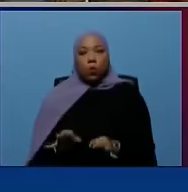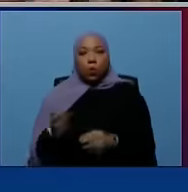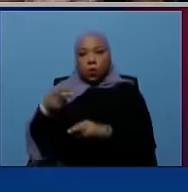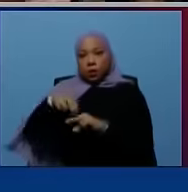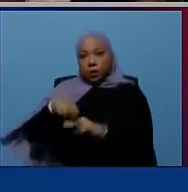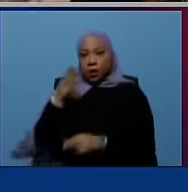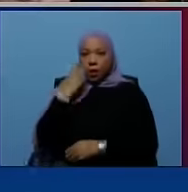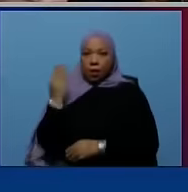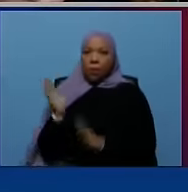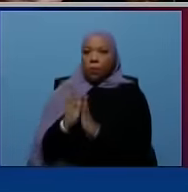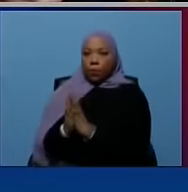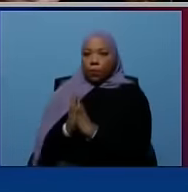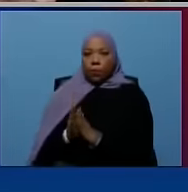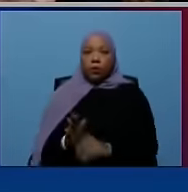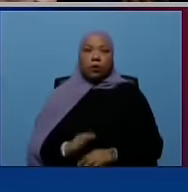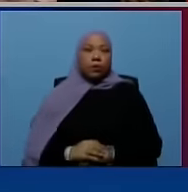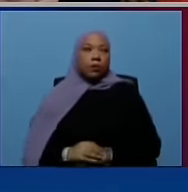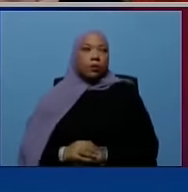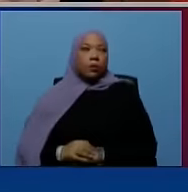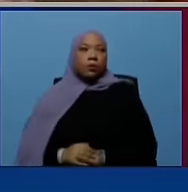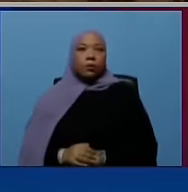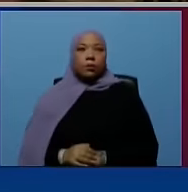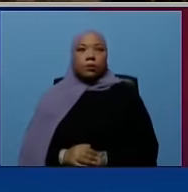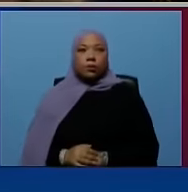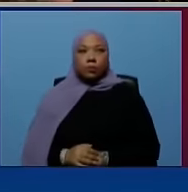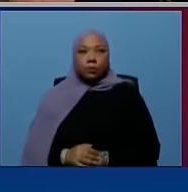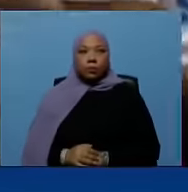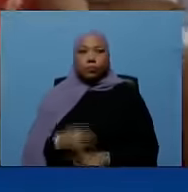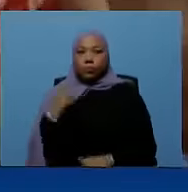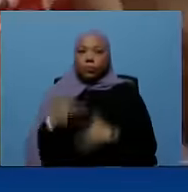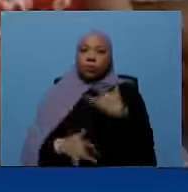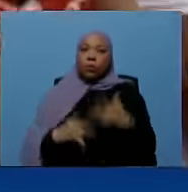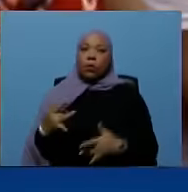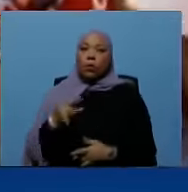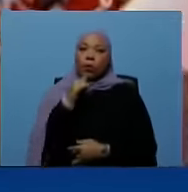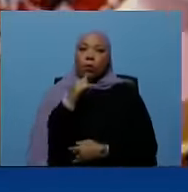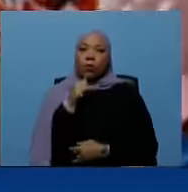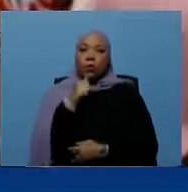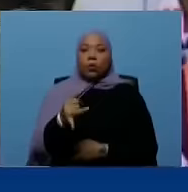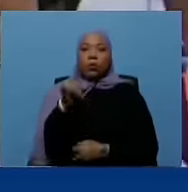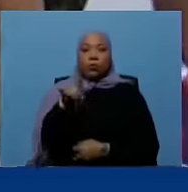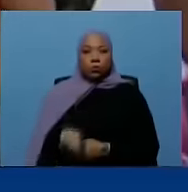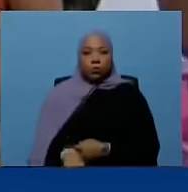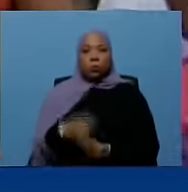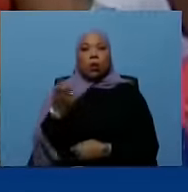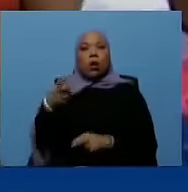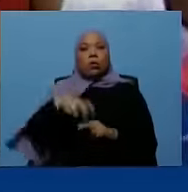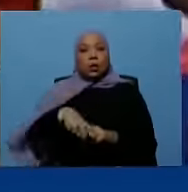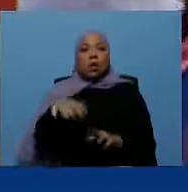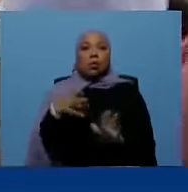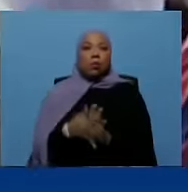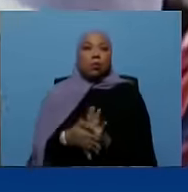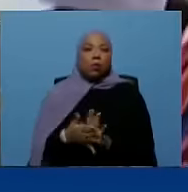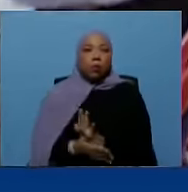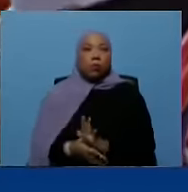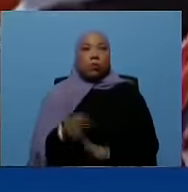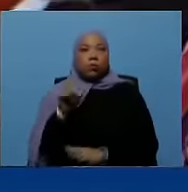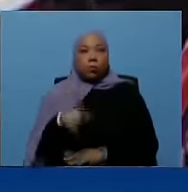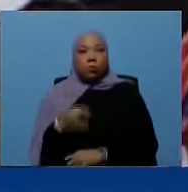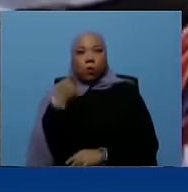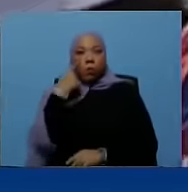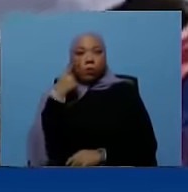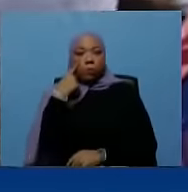Siéntate aquí. María. Georgina. Siéntate aquí, aquí también se pueden sentar. Eso,